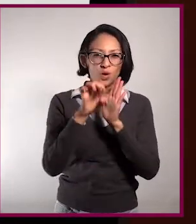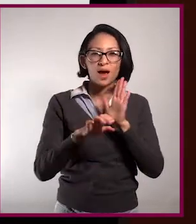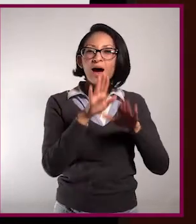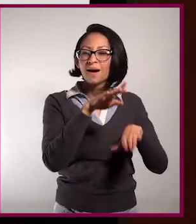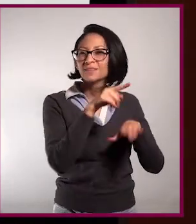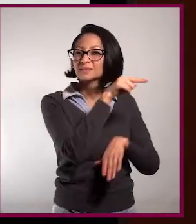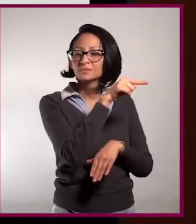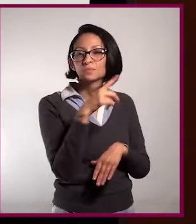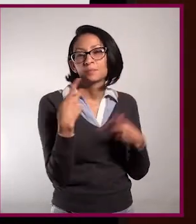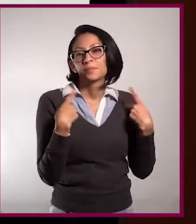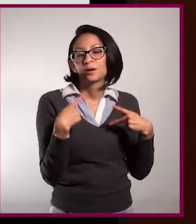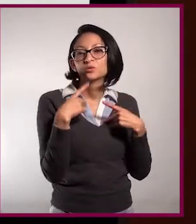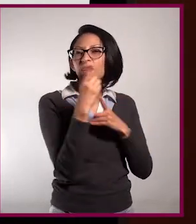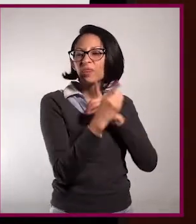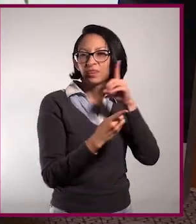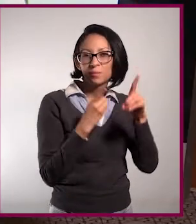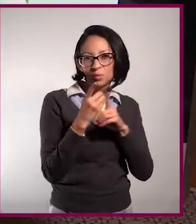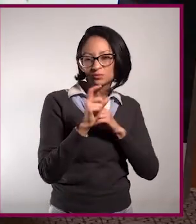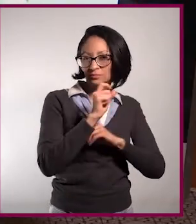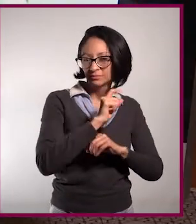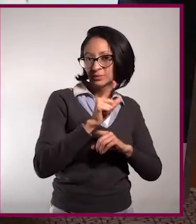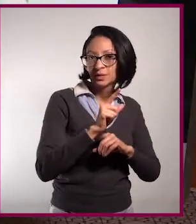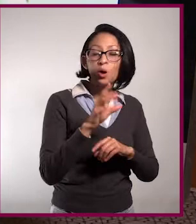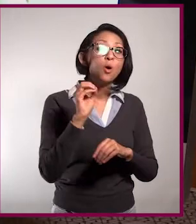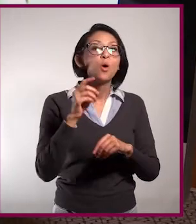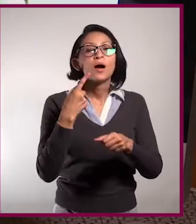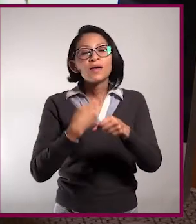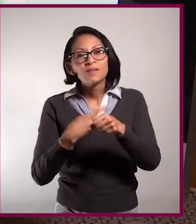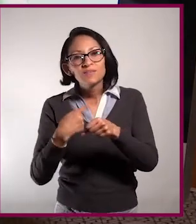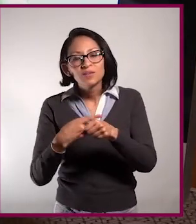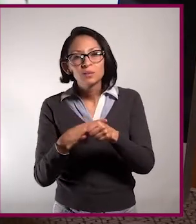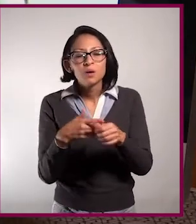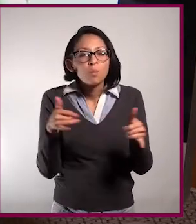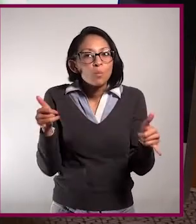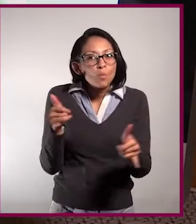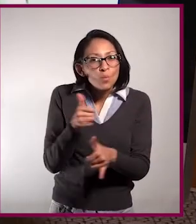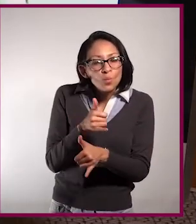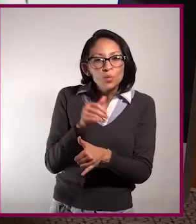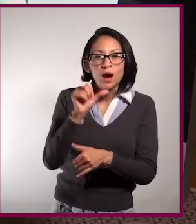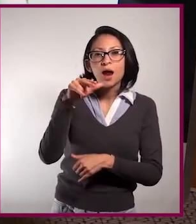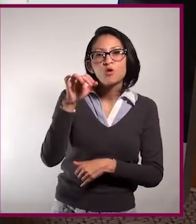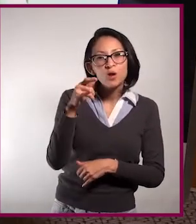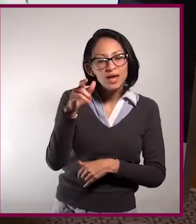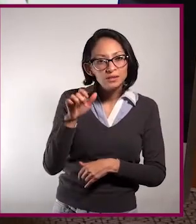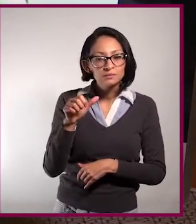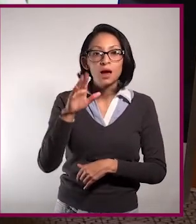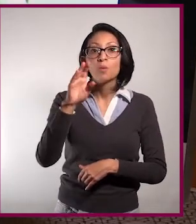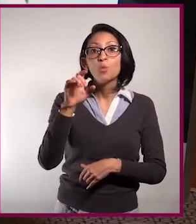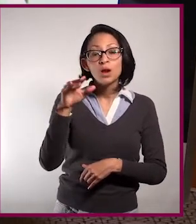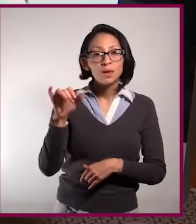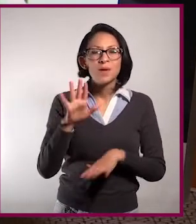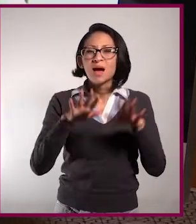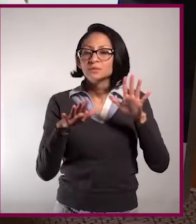ejemplo, en deportistas de alto rendimiento, en enfermedades como anorexia, bulimia, en donde pierden muchísimo